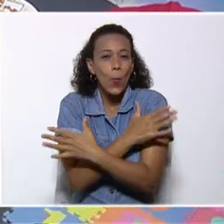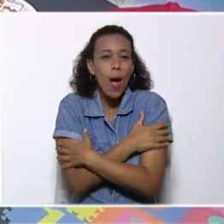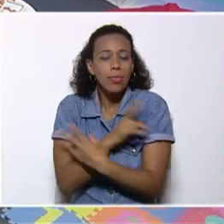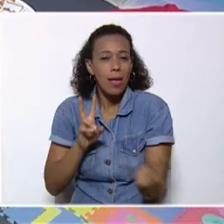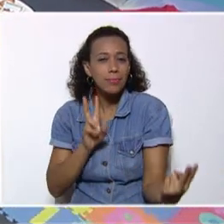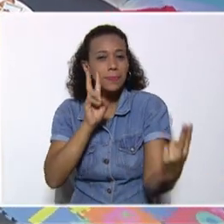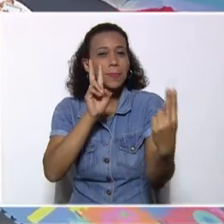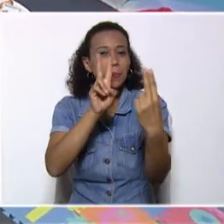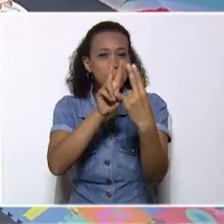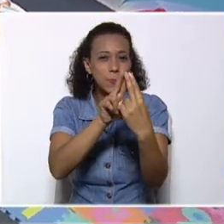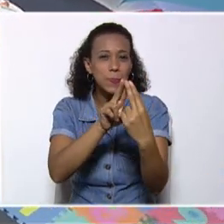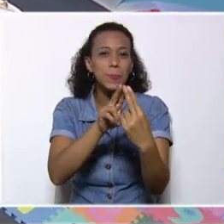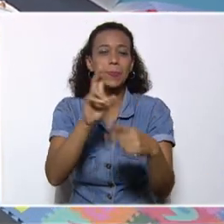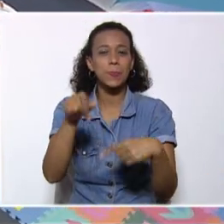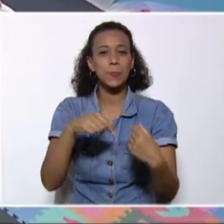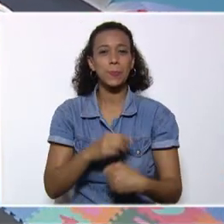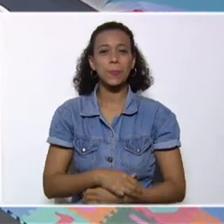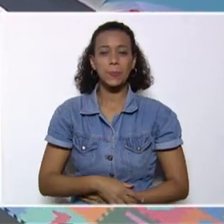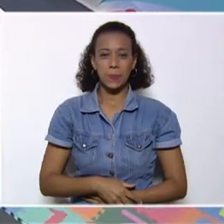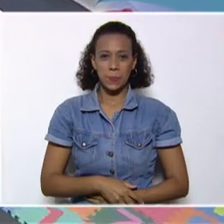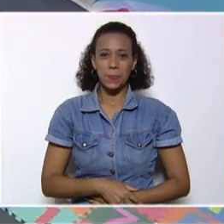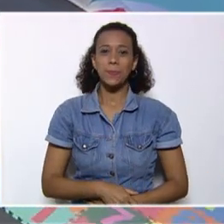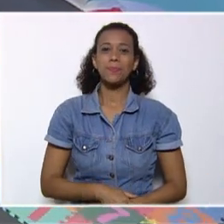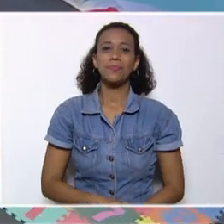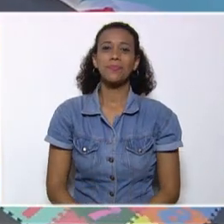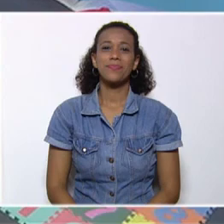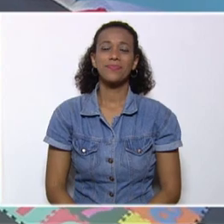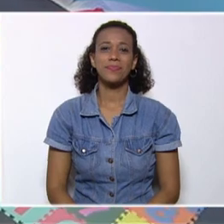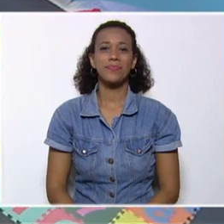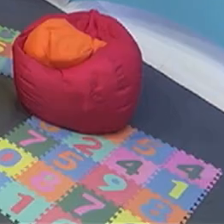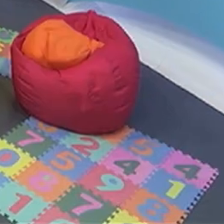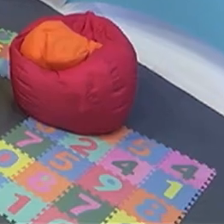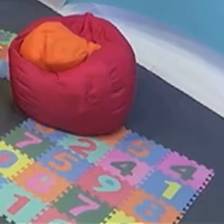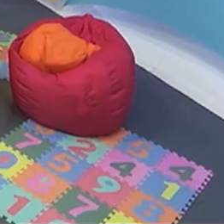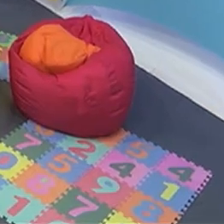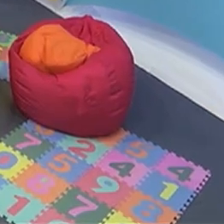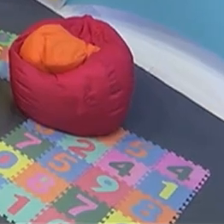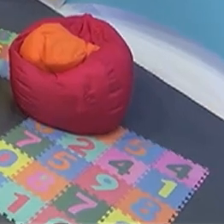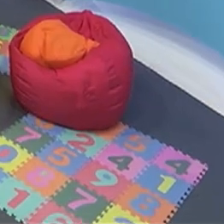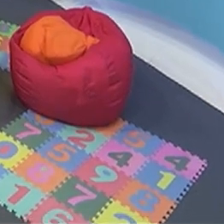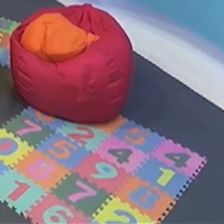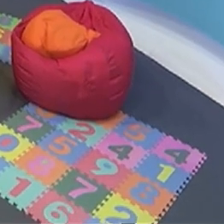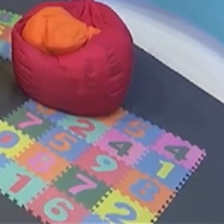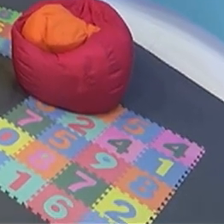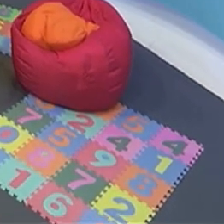abrazo y hasta una nueva oportunidad. Chao.